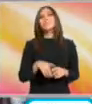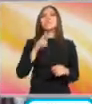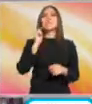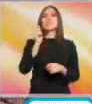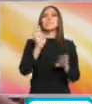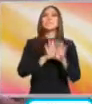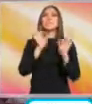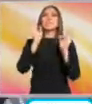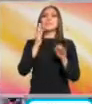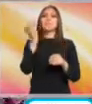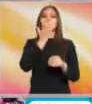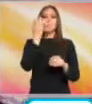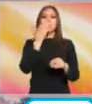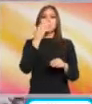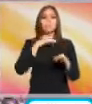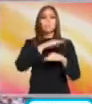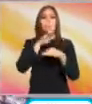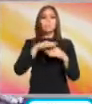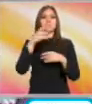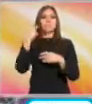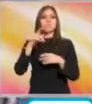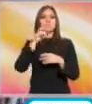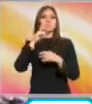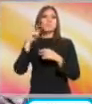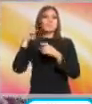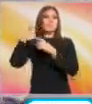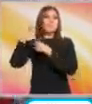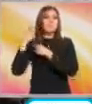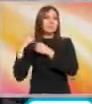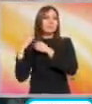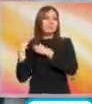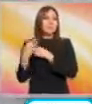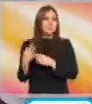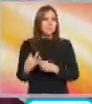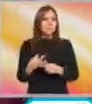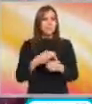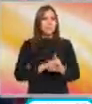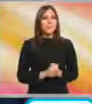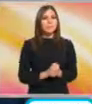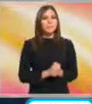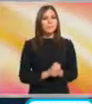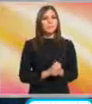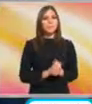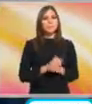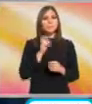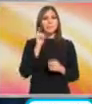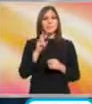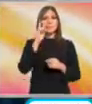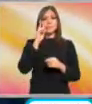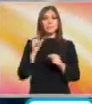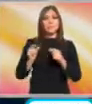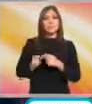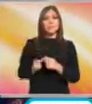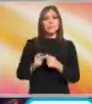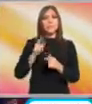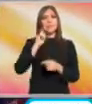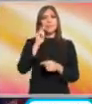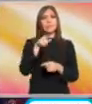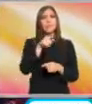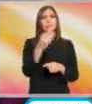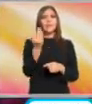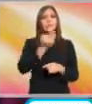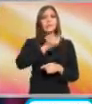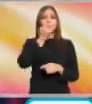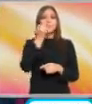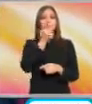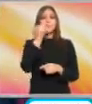una tradición. Mis ataderas o cintas con mis puntas, que significan la flora